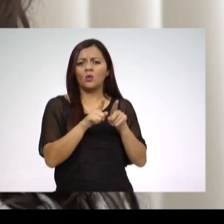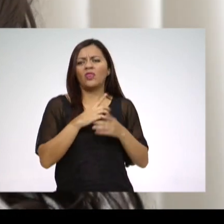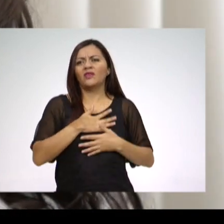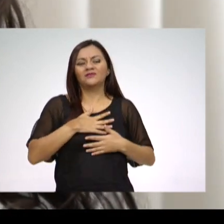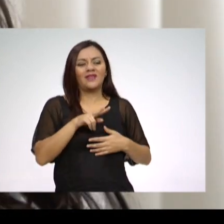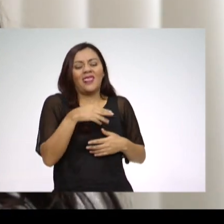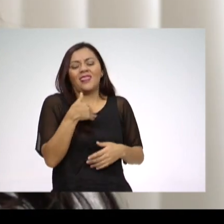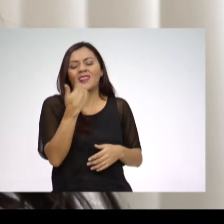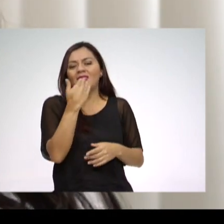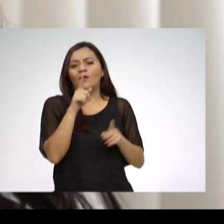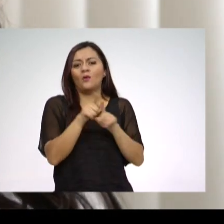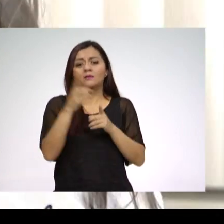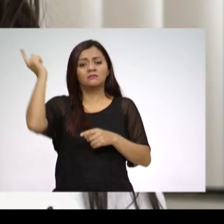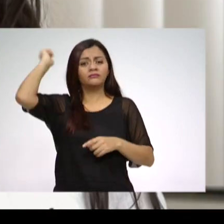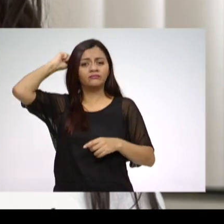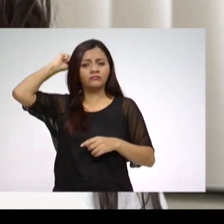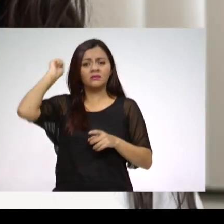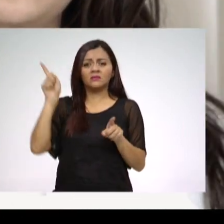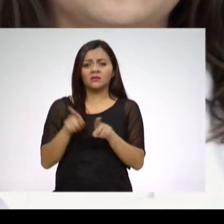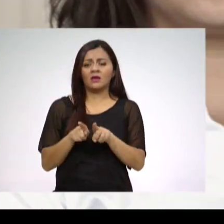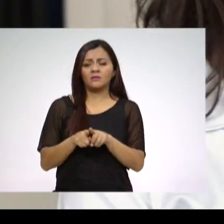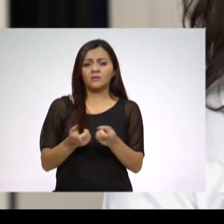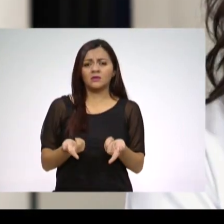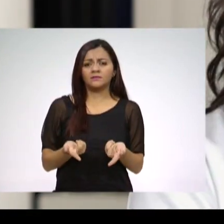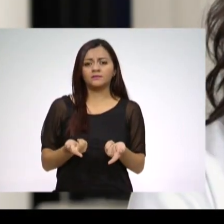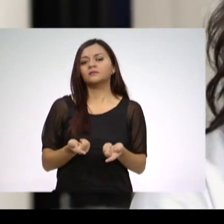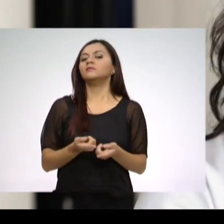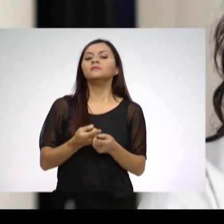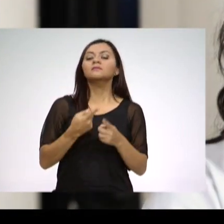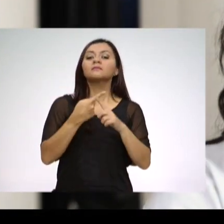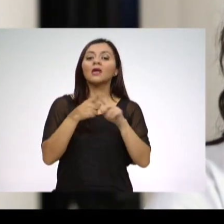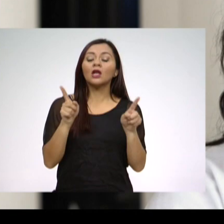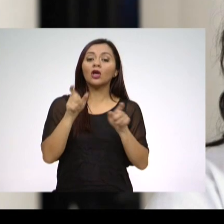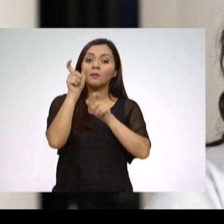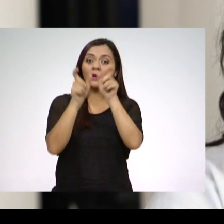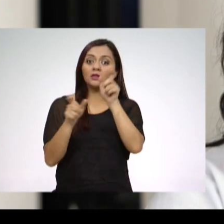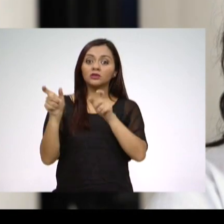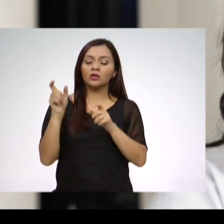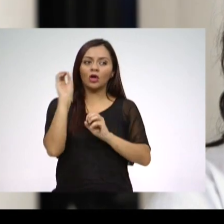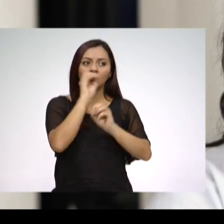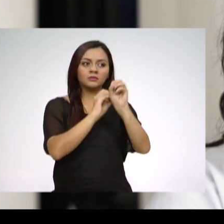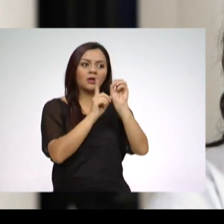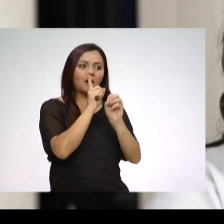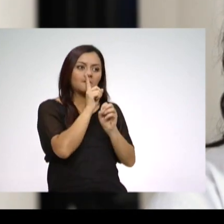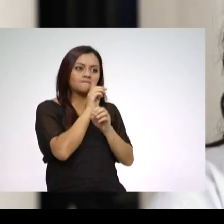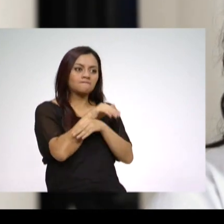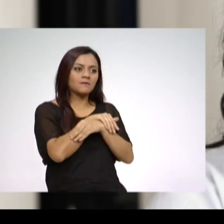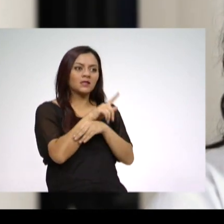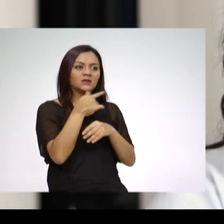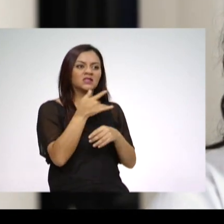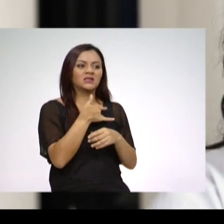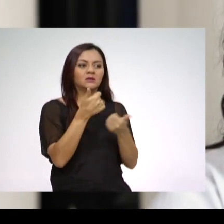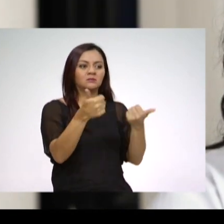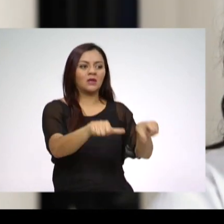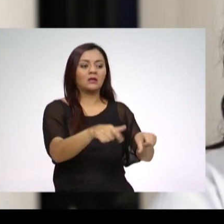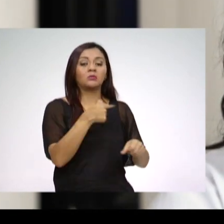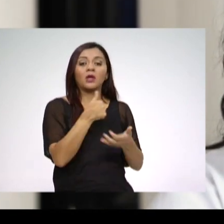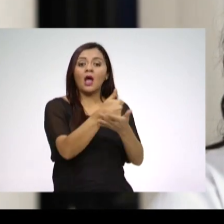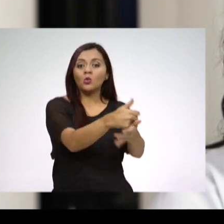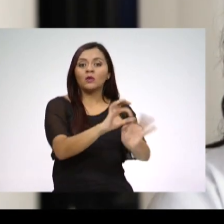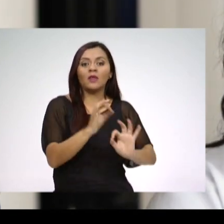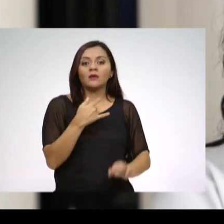disfrutar como le hacen el mal a otra persona. Tal vez no cómplices directos, pero sí cómplices en el hecho de hacerle sentir mal a esa persona,